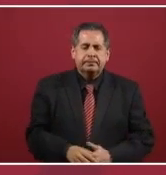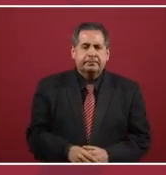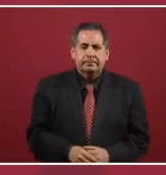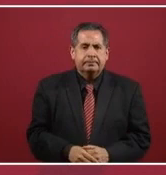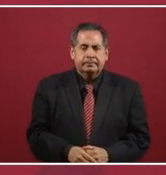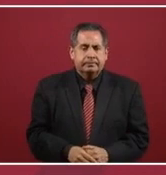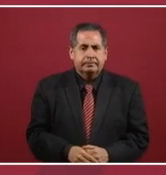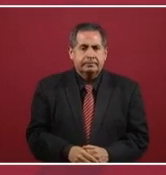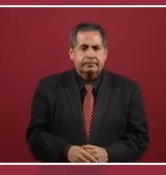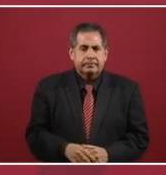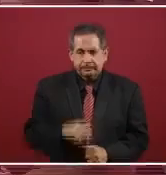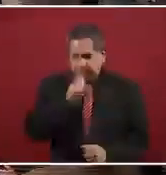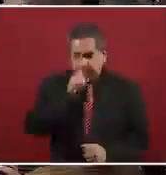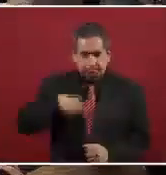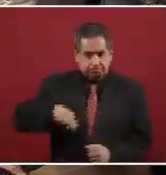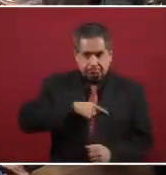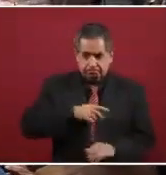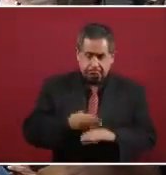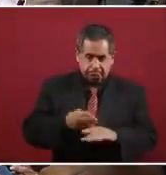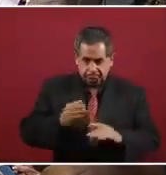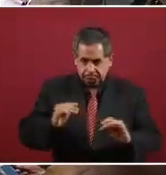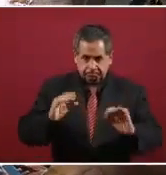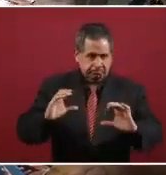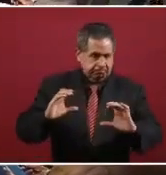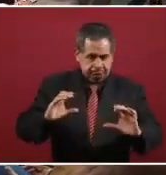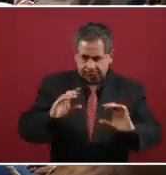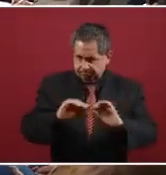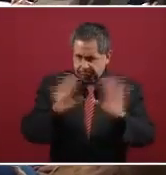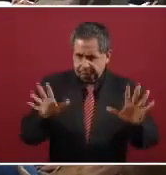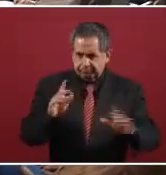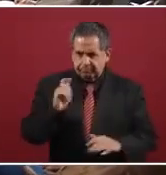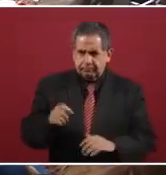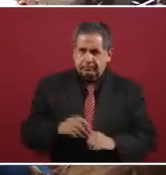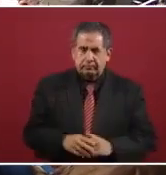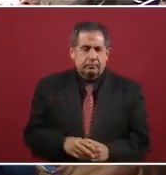Y hemos sido muy claros en eso,